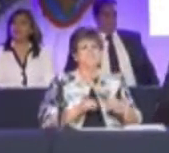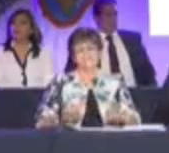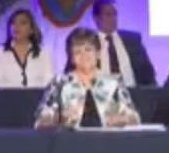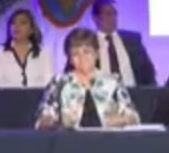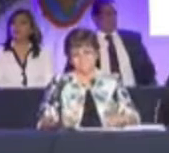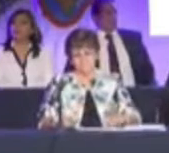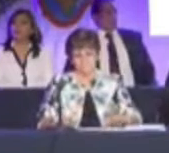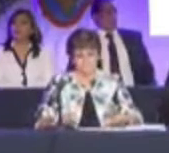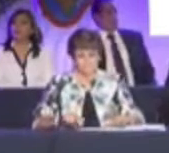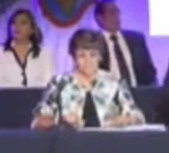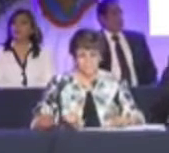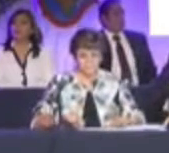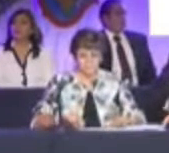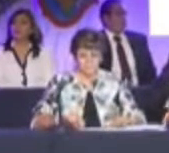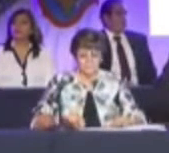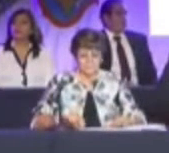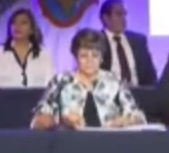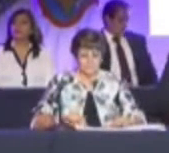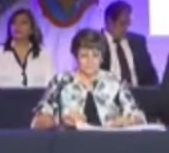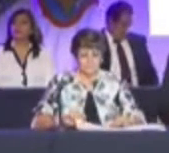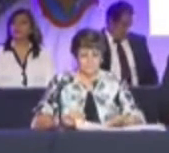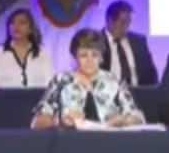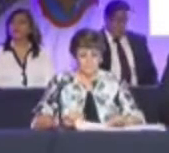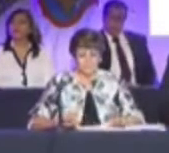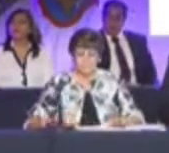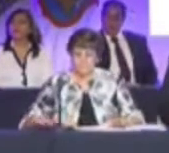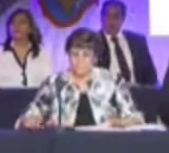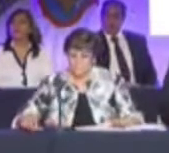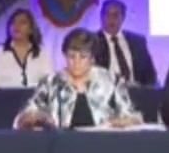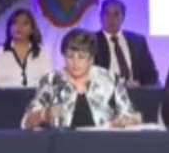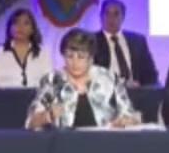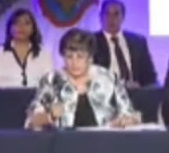Queda en uso de la palabra la secretaria del Honorable Ayuntamiento.